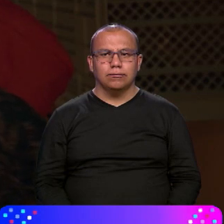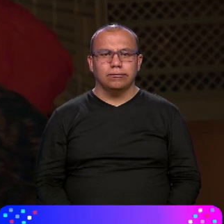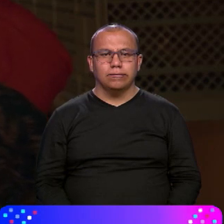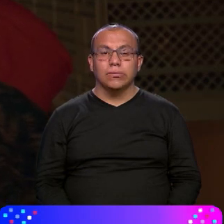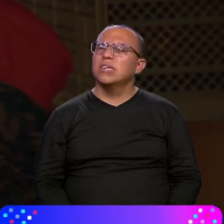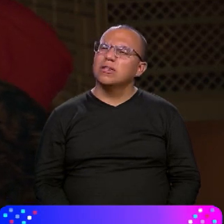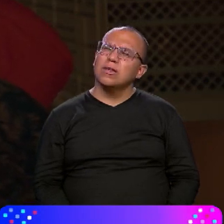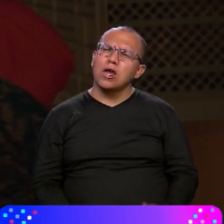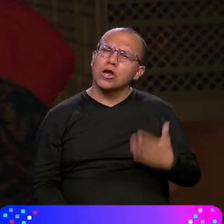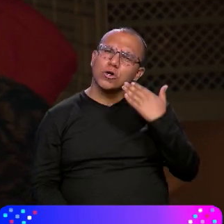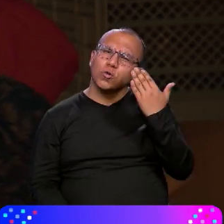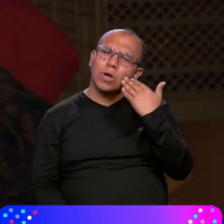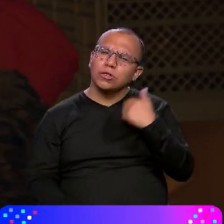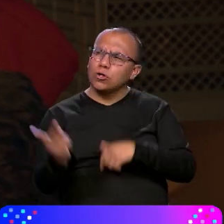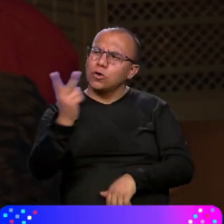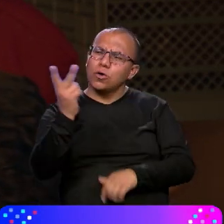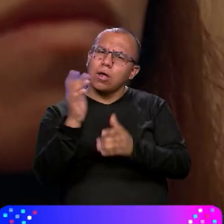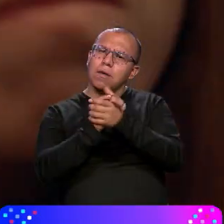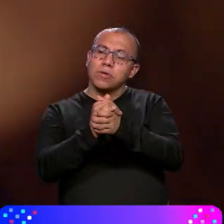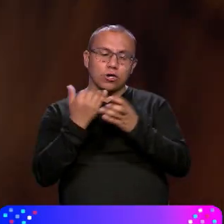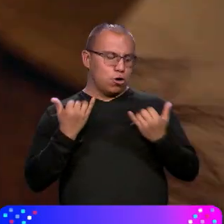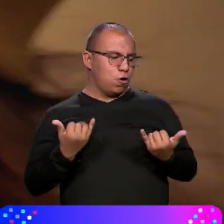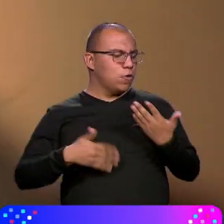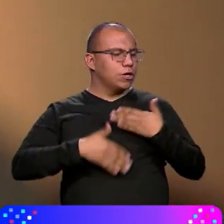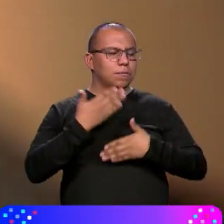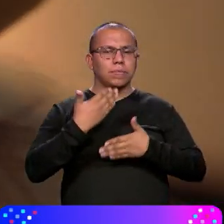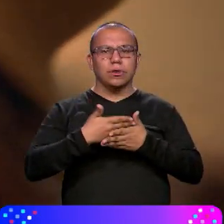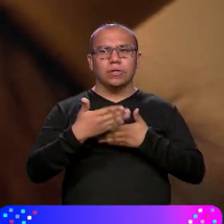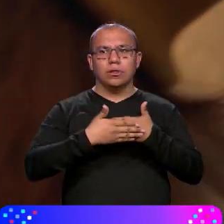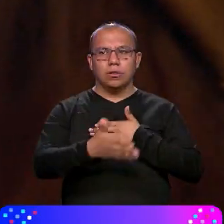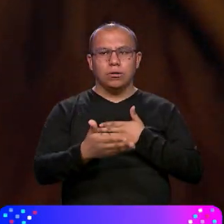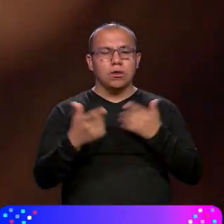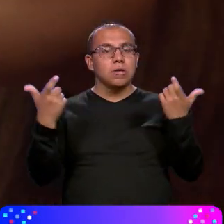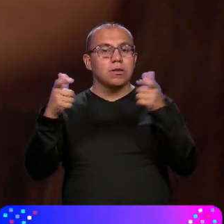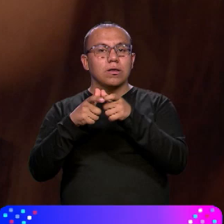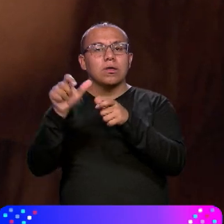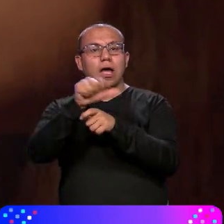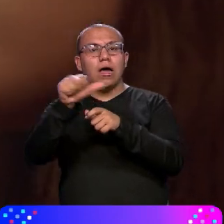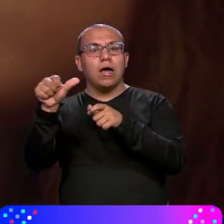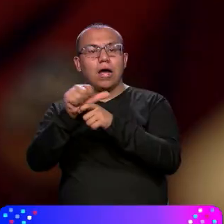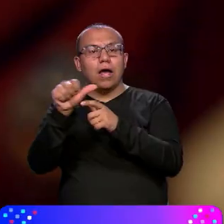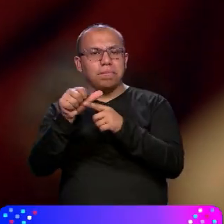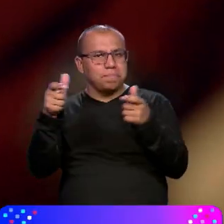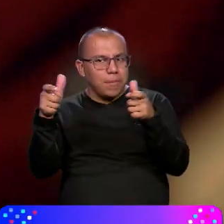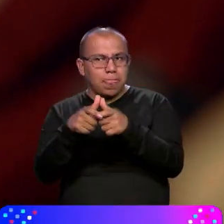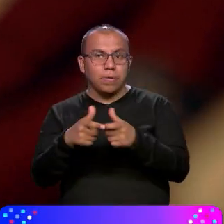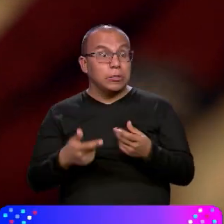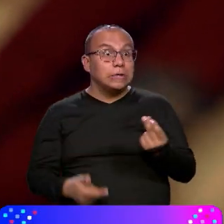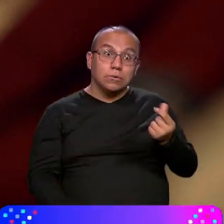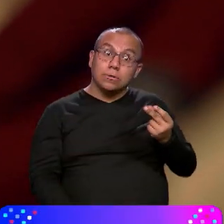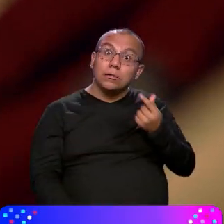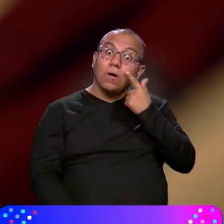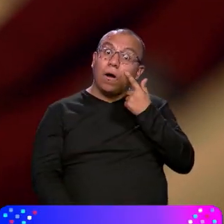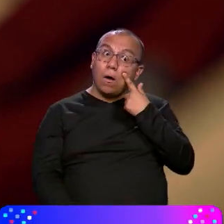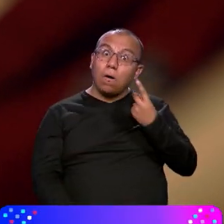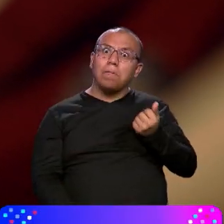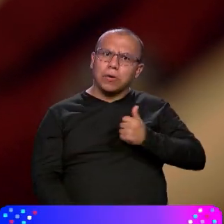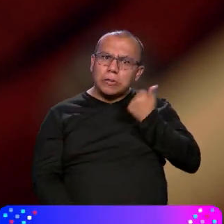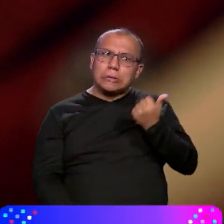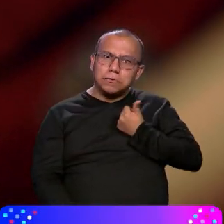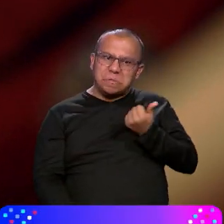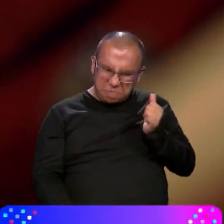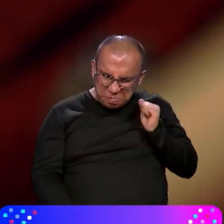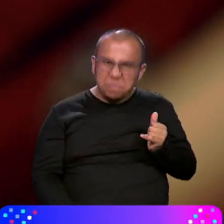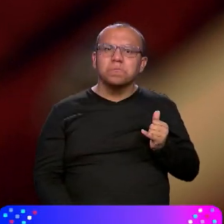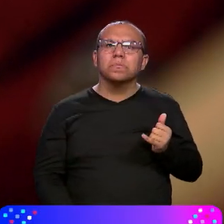¿Y de aquí a cuándo ustedes dos están amigas? Desde hoy. Somos minoría y tenemos que unirnos. ¡Ay, qué papayazo! Vamos a